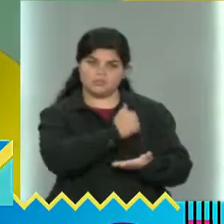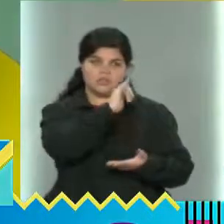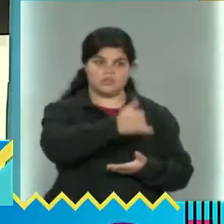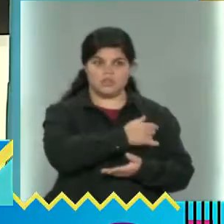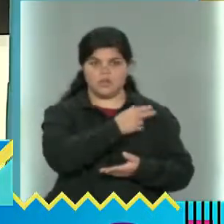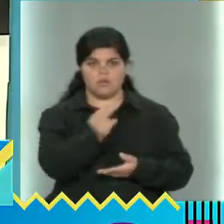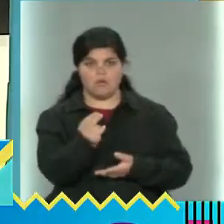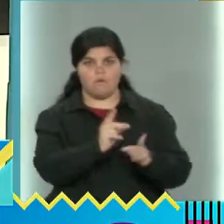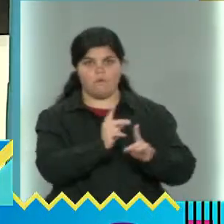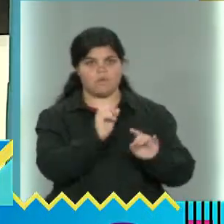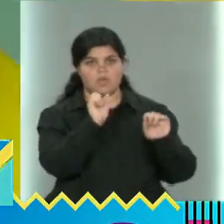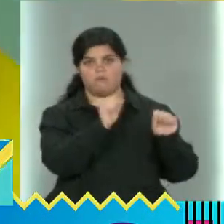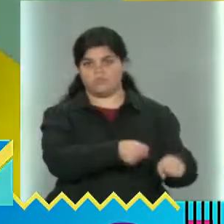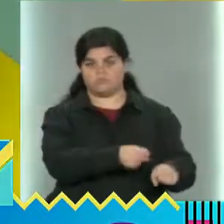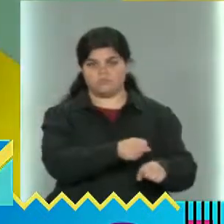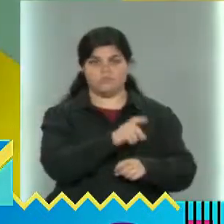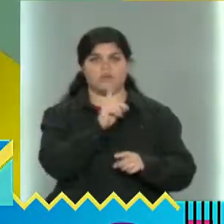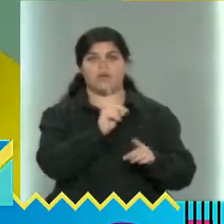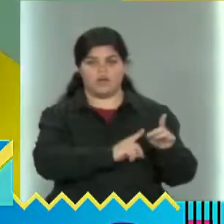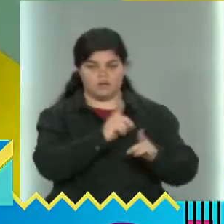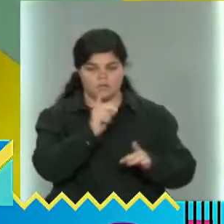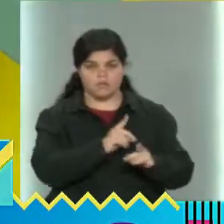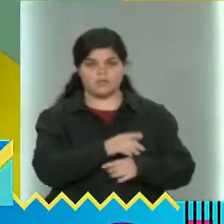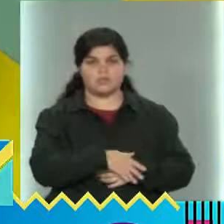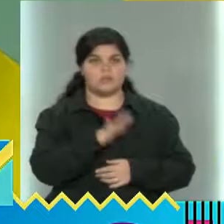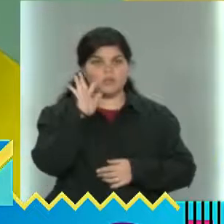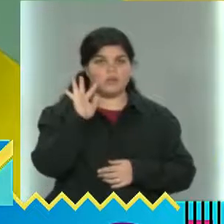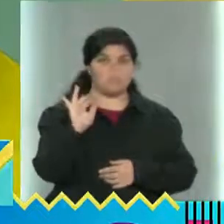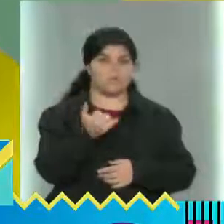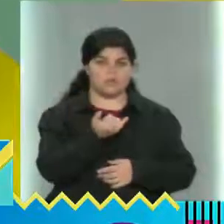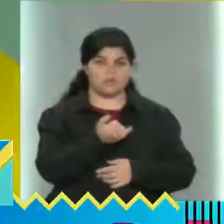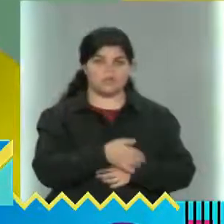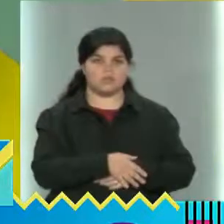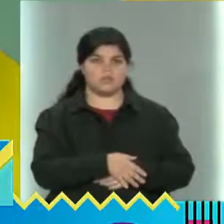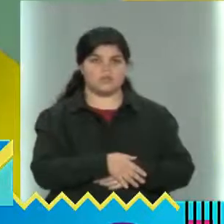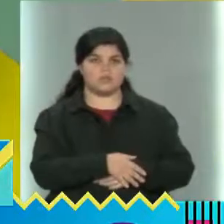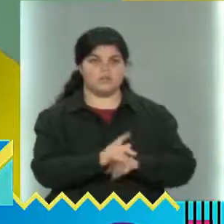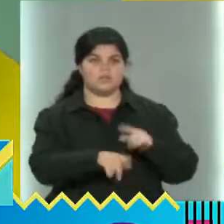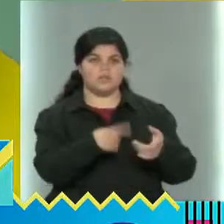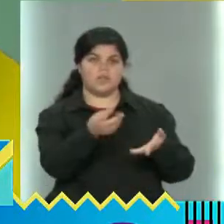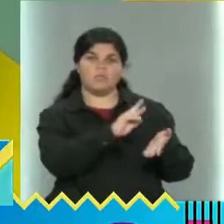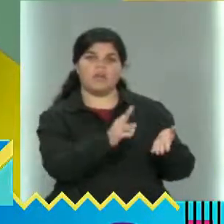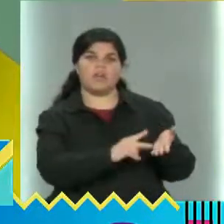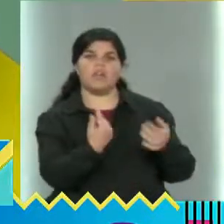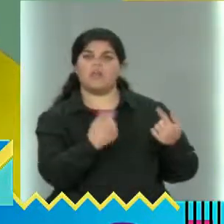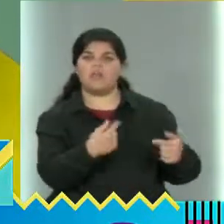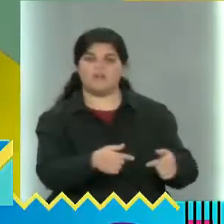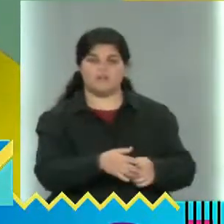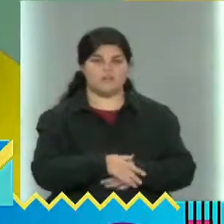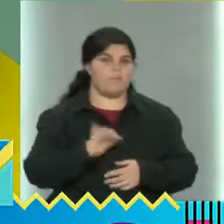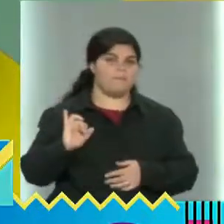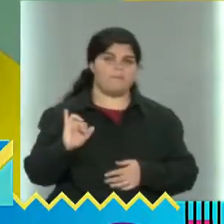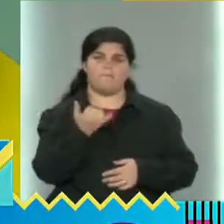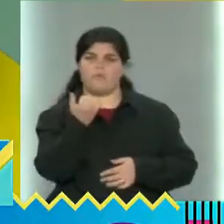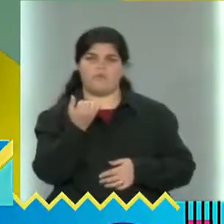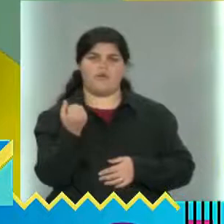ignora. Sucede mucho cuando vemos cuál es la oferta de lo que se lee, ¿no? Los bestsellers